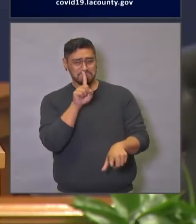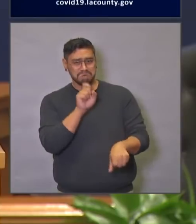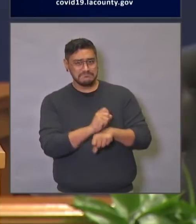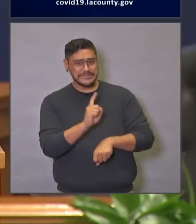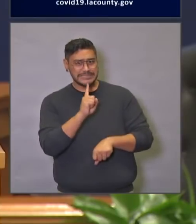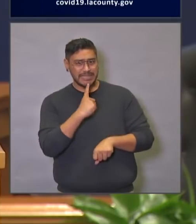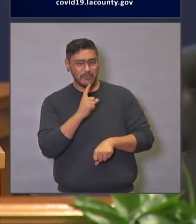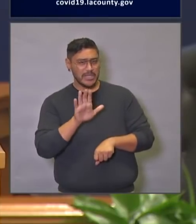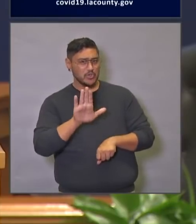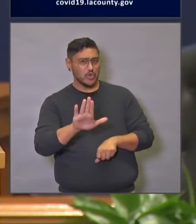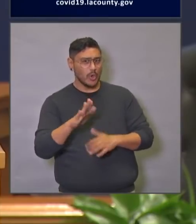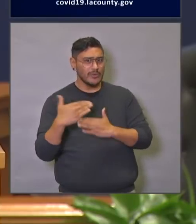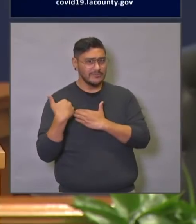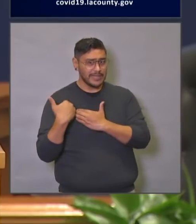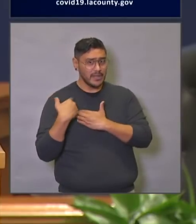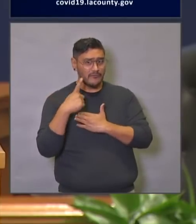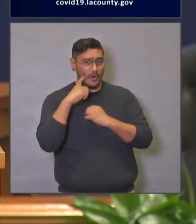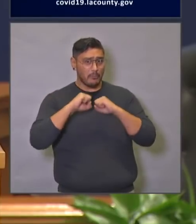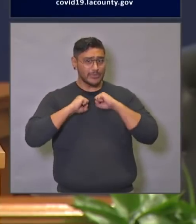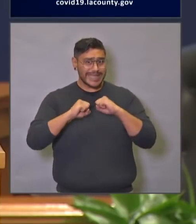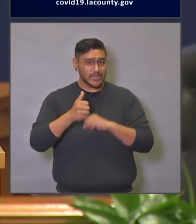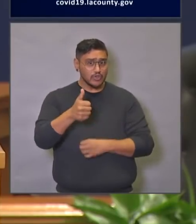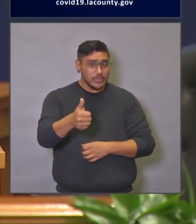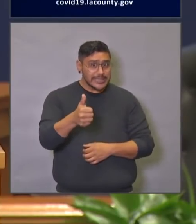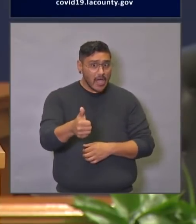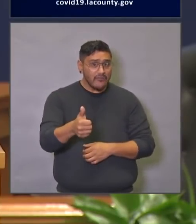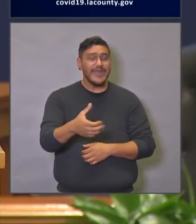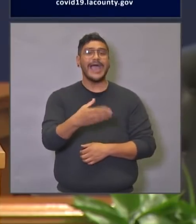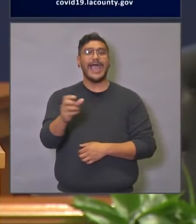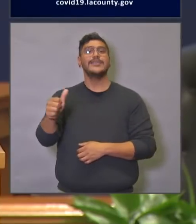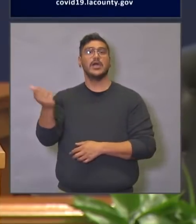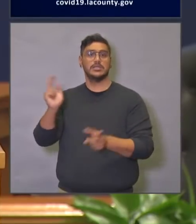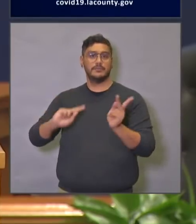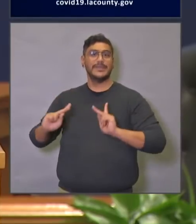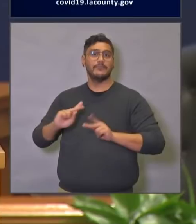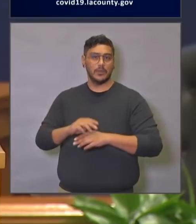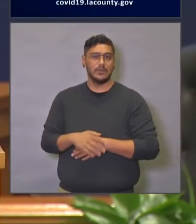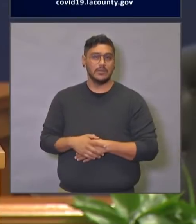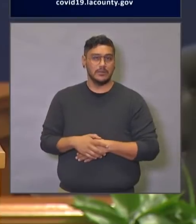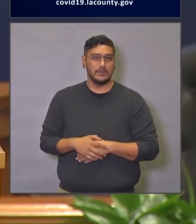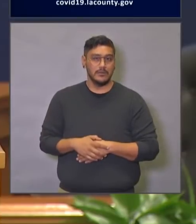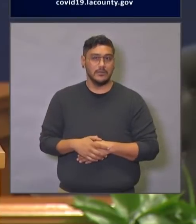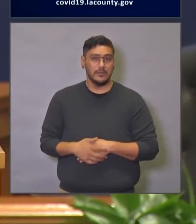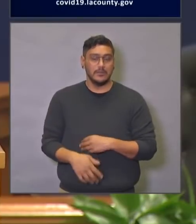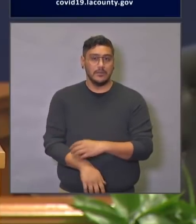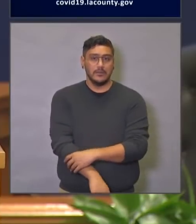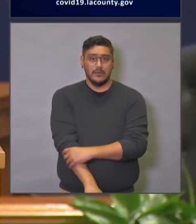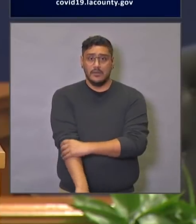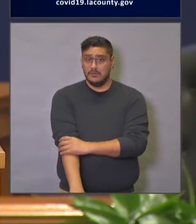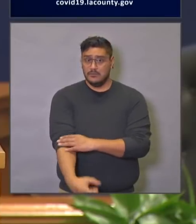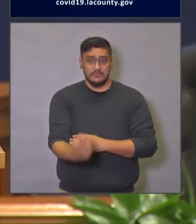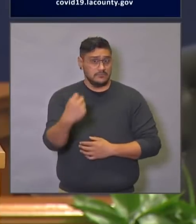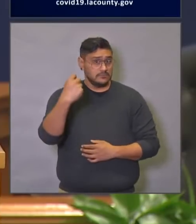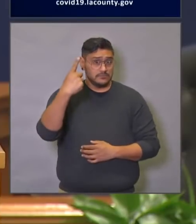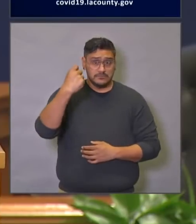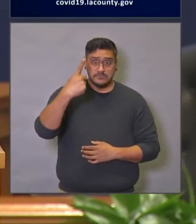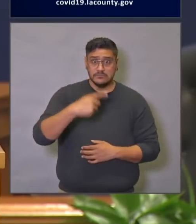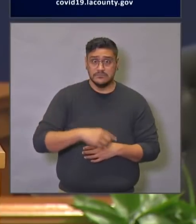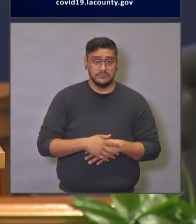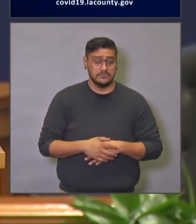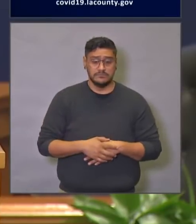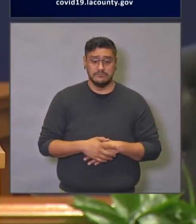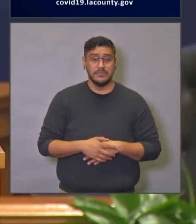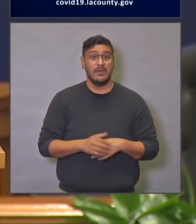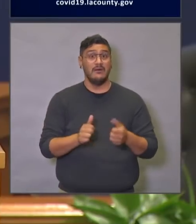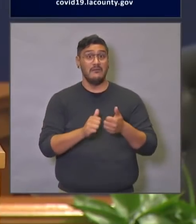para protegerse y también a mismos y a los demás. Además, no es una coincidencia que la